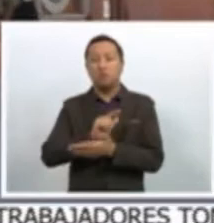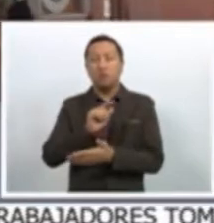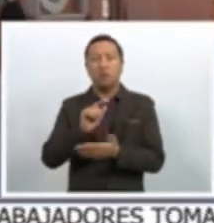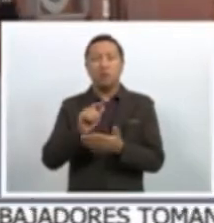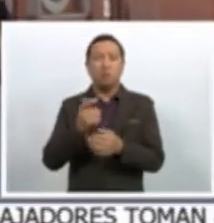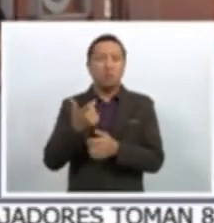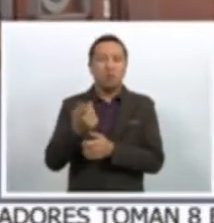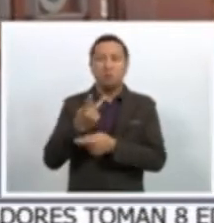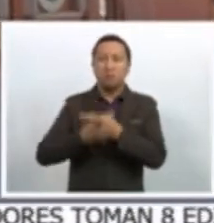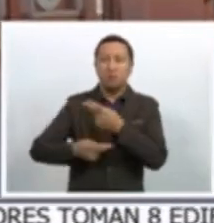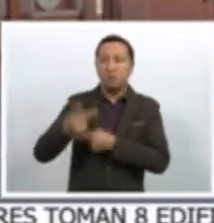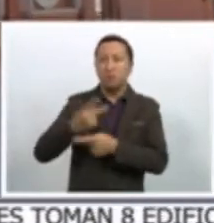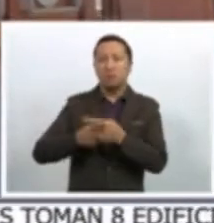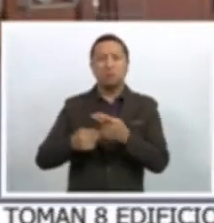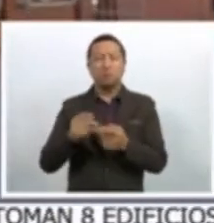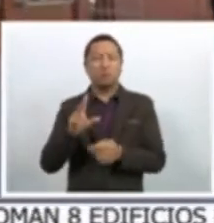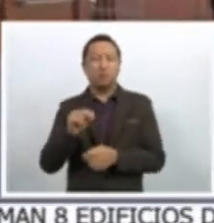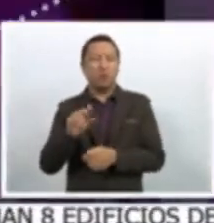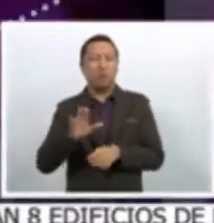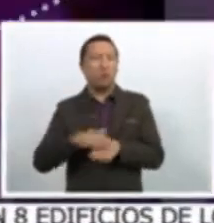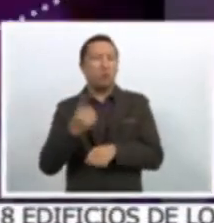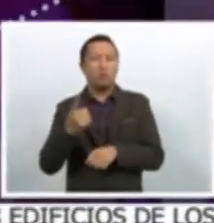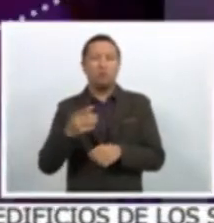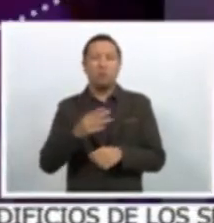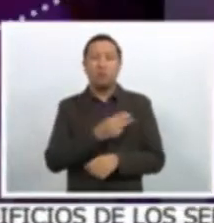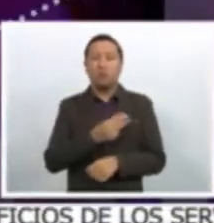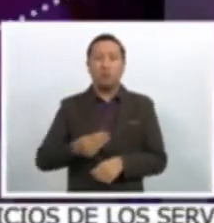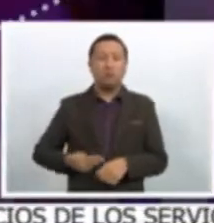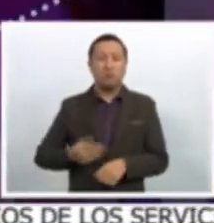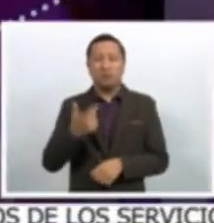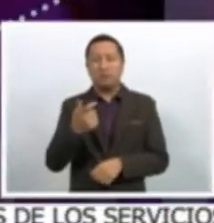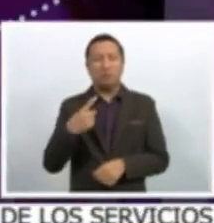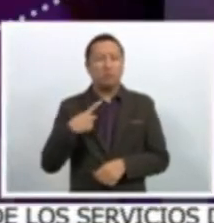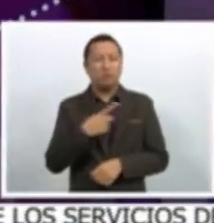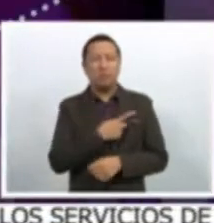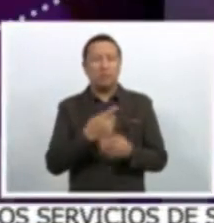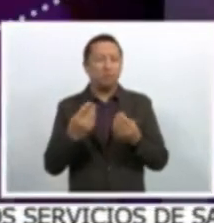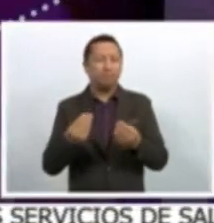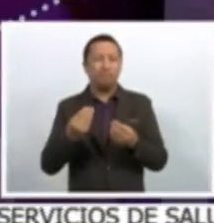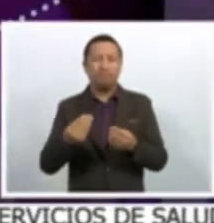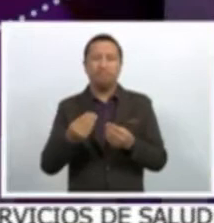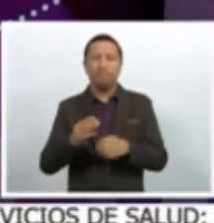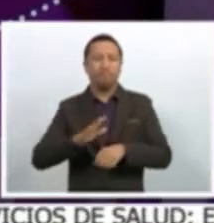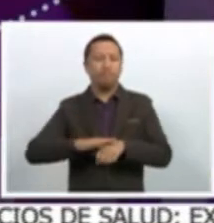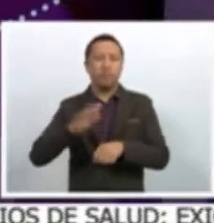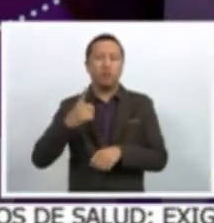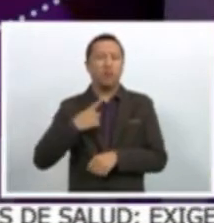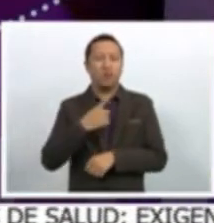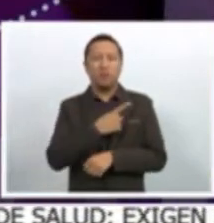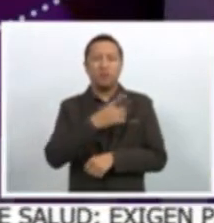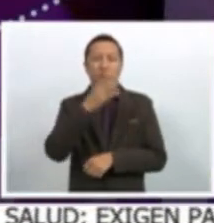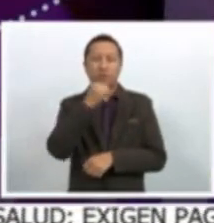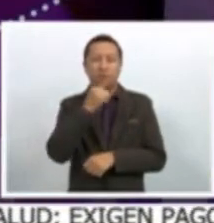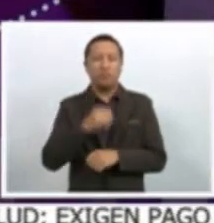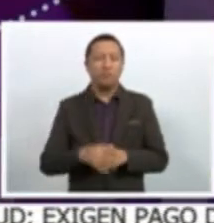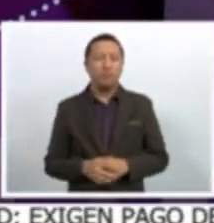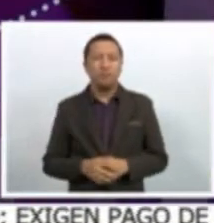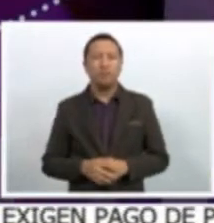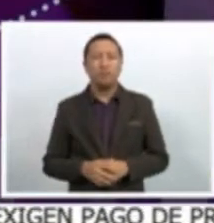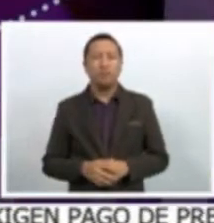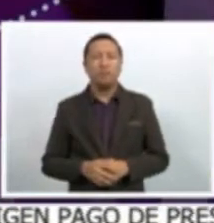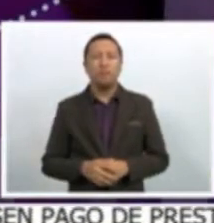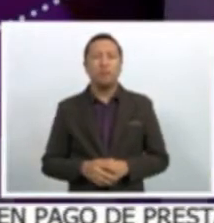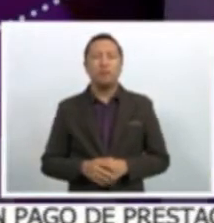no requiere generar más endeudamiento. Negocios de Bacalar recurrirán a estrategias para el pago de aguinaldos, pues la